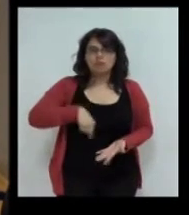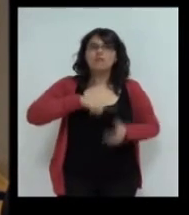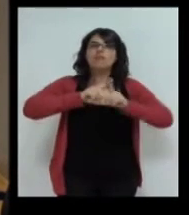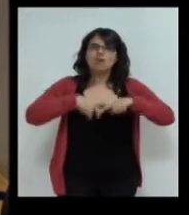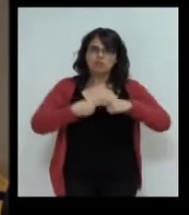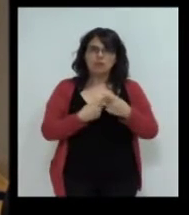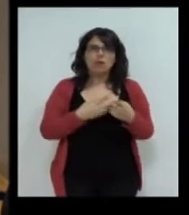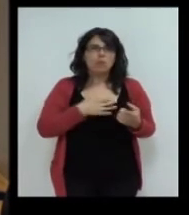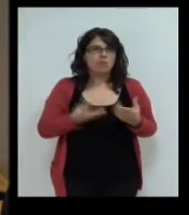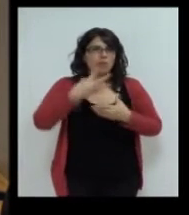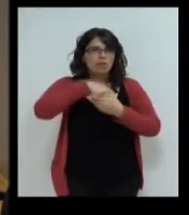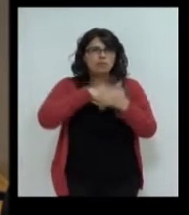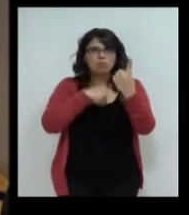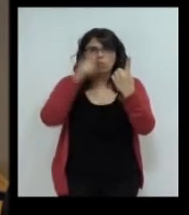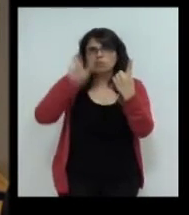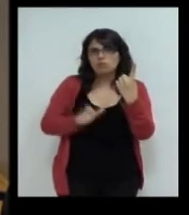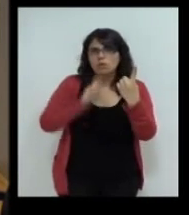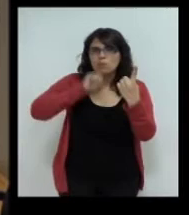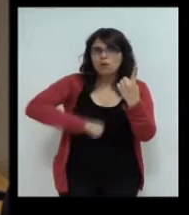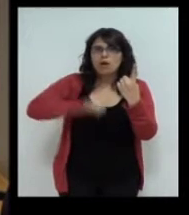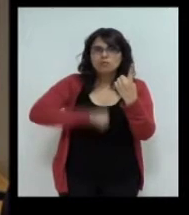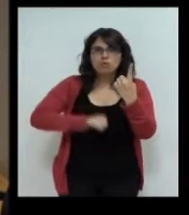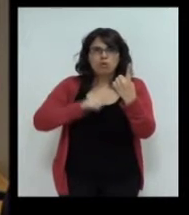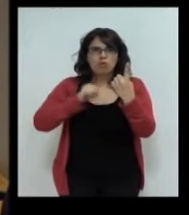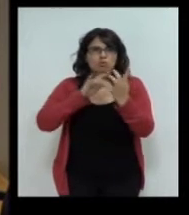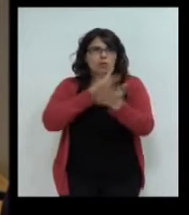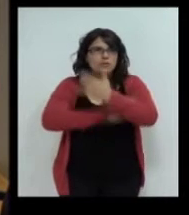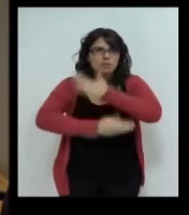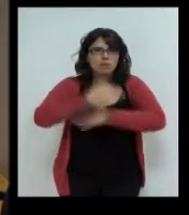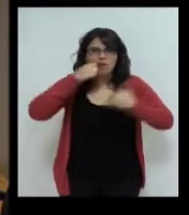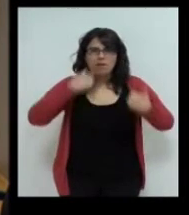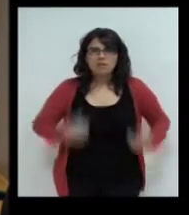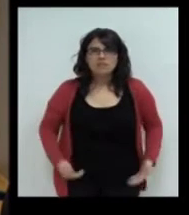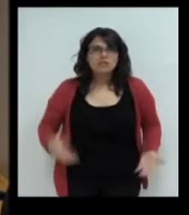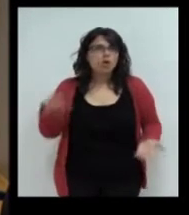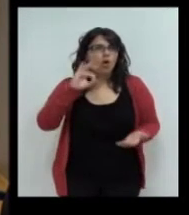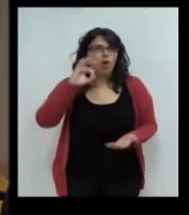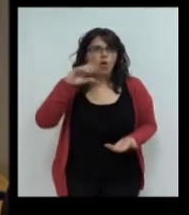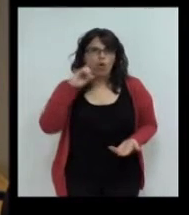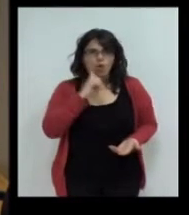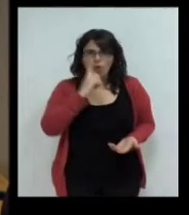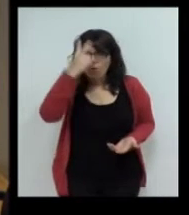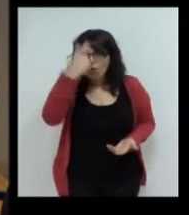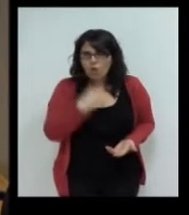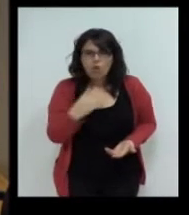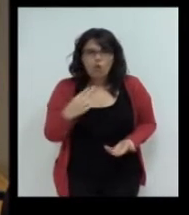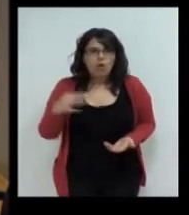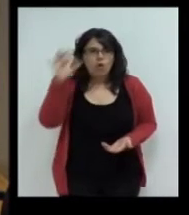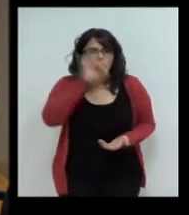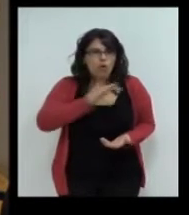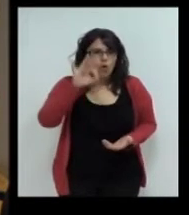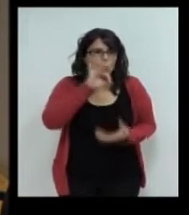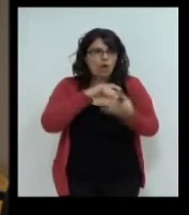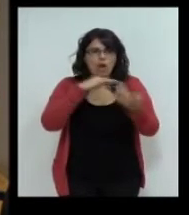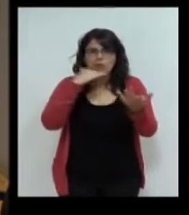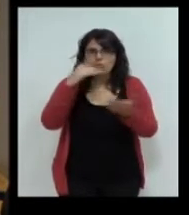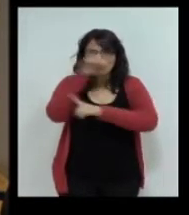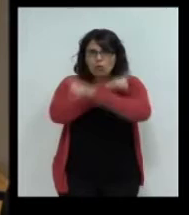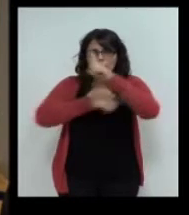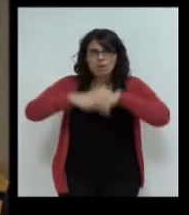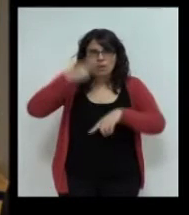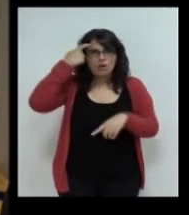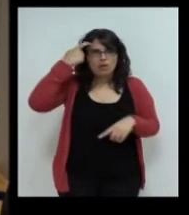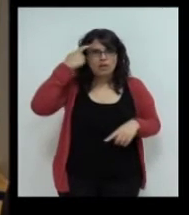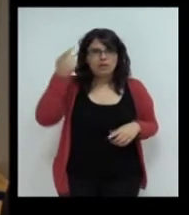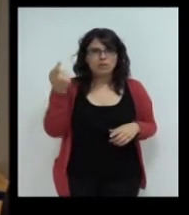señor muy mayor, discapacitado físico, un discapacitado sensorial, o que tenga un problema cognitivo, prácticamente